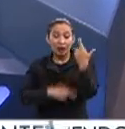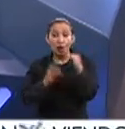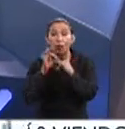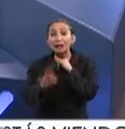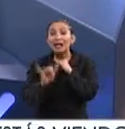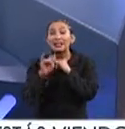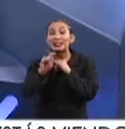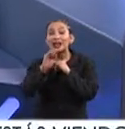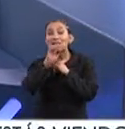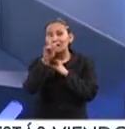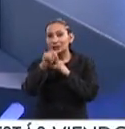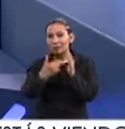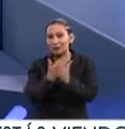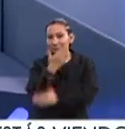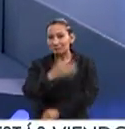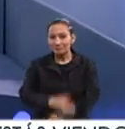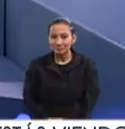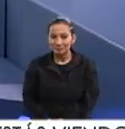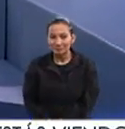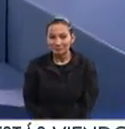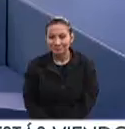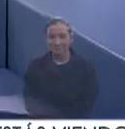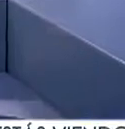final de Interfaz de esta mañana.